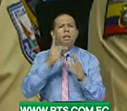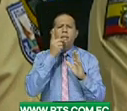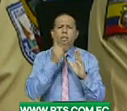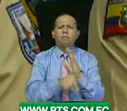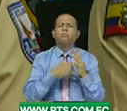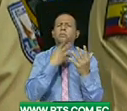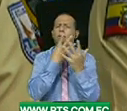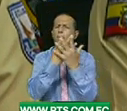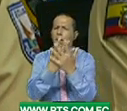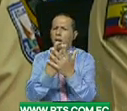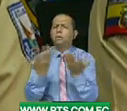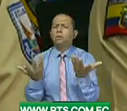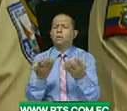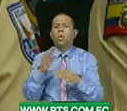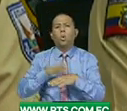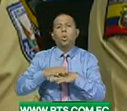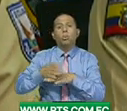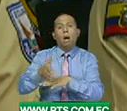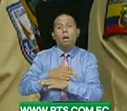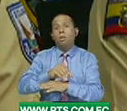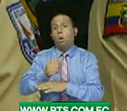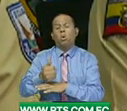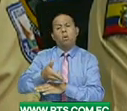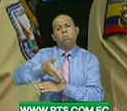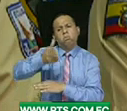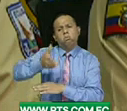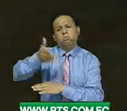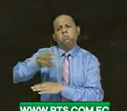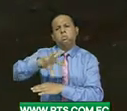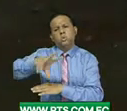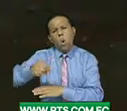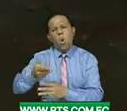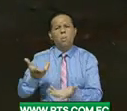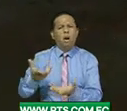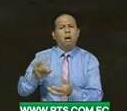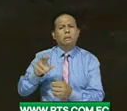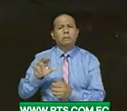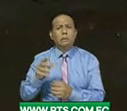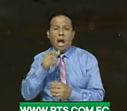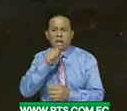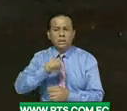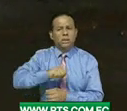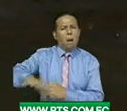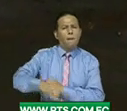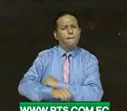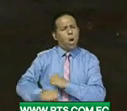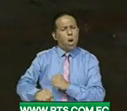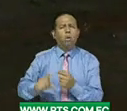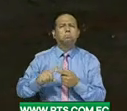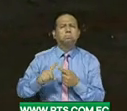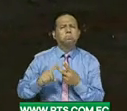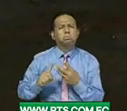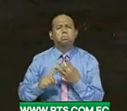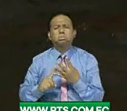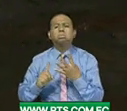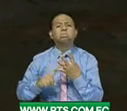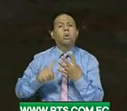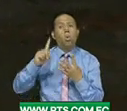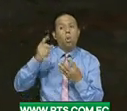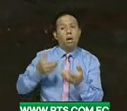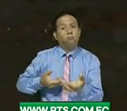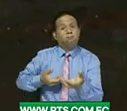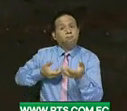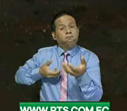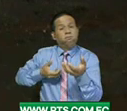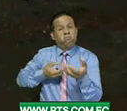por asesinato, asalto y robo a mano armada, 3 granadas de uso militar, 1 alimentadora para